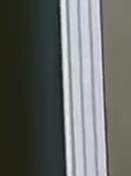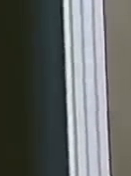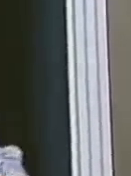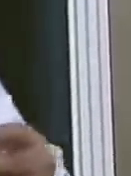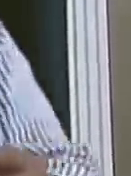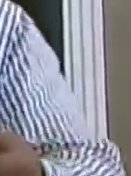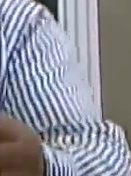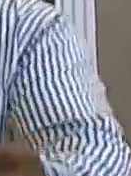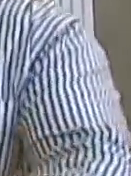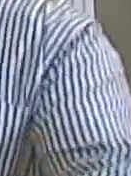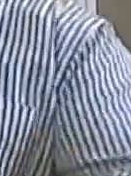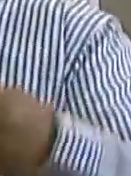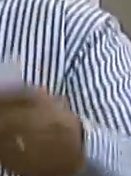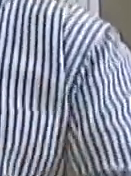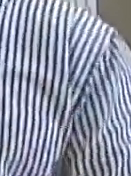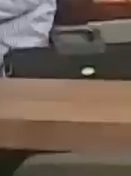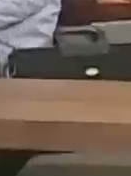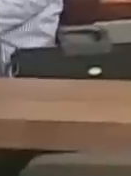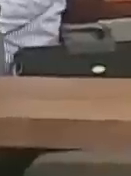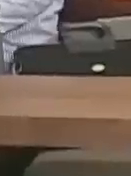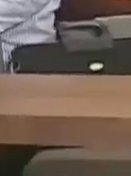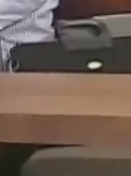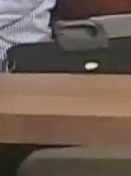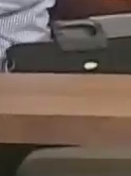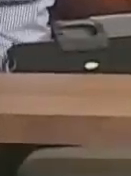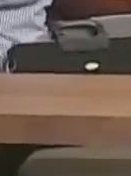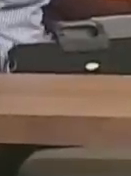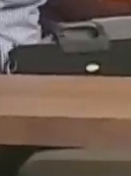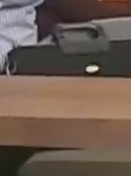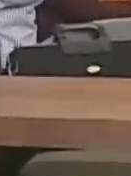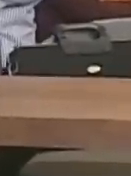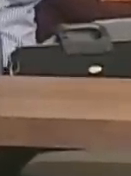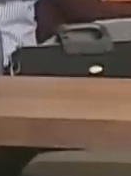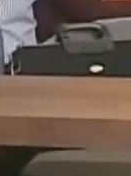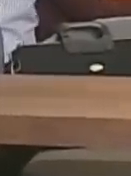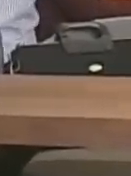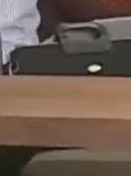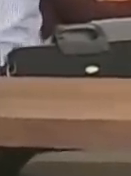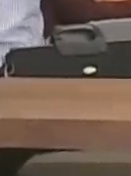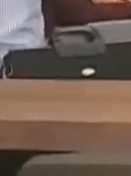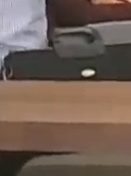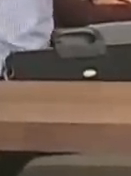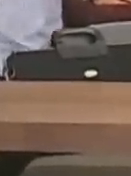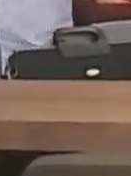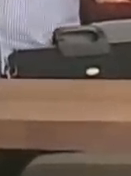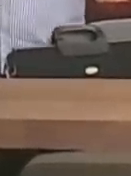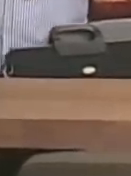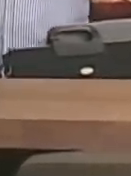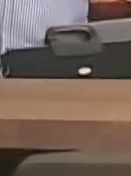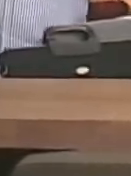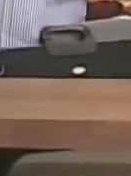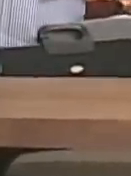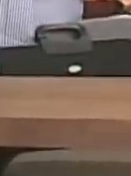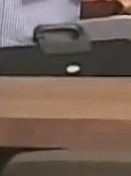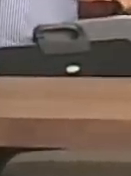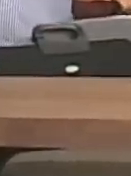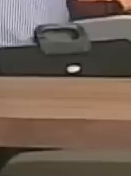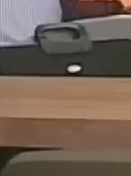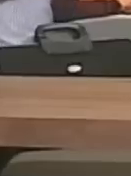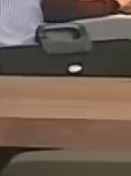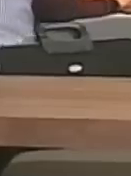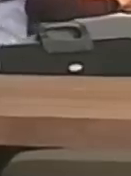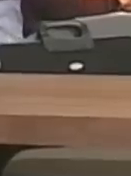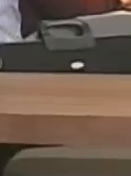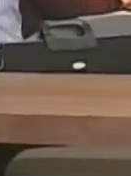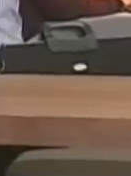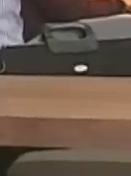pudiéramos decir que nuestro pueblo asumió con creces lo que era esta dinámica para crecer. ¿Hay que crecer? Bueno,